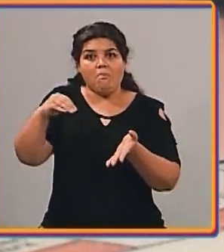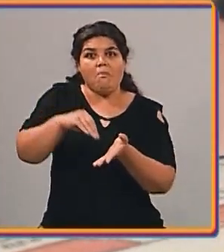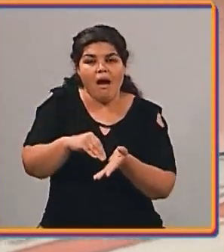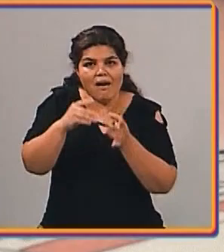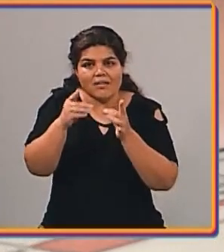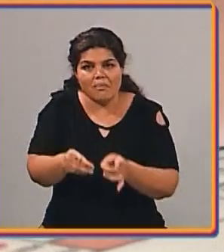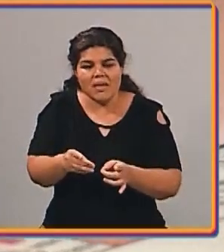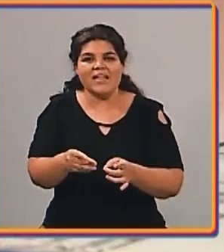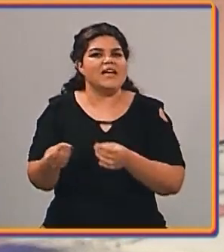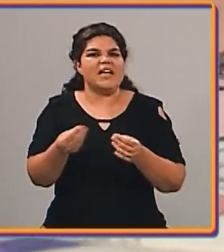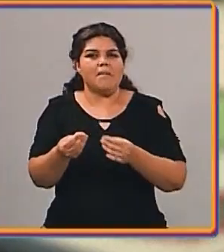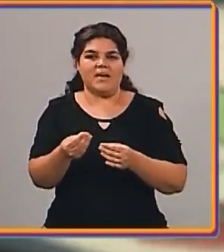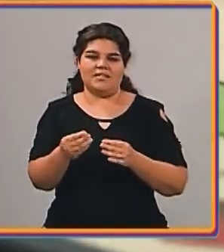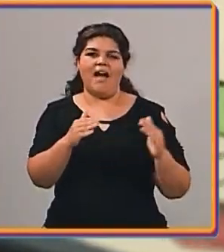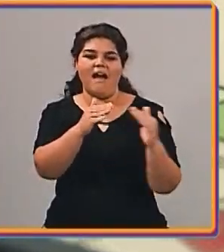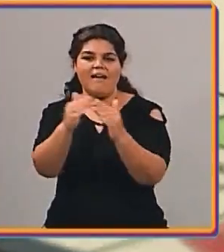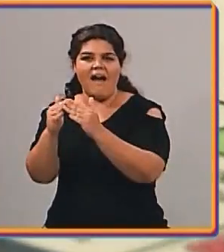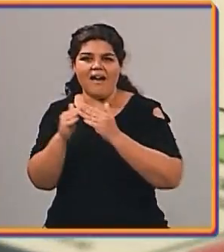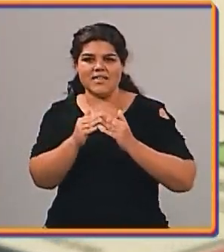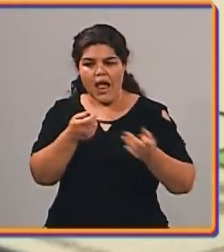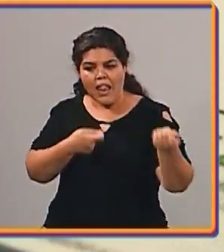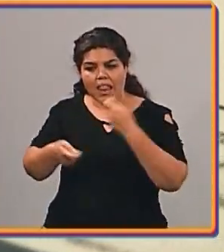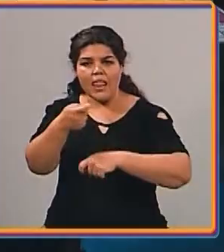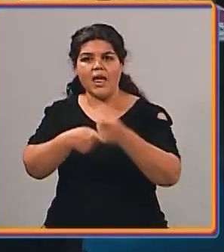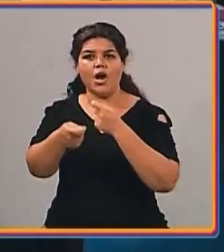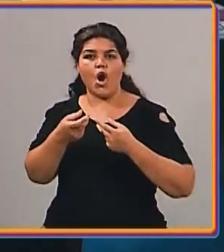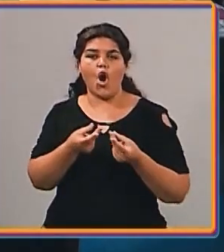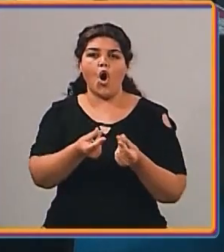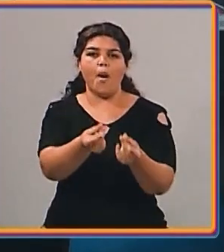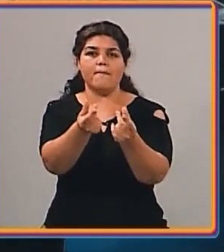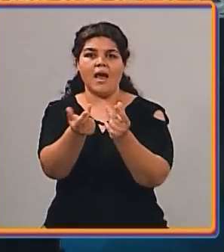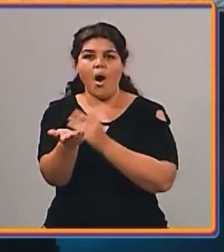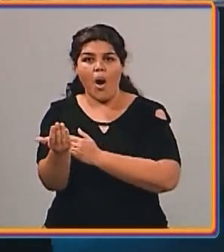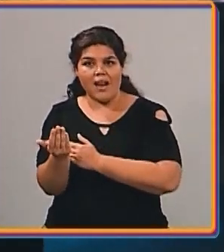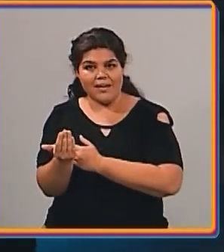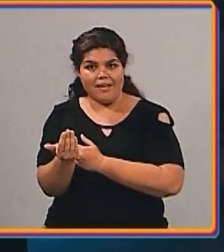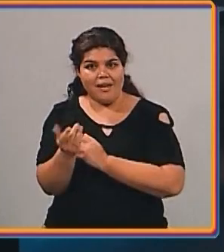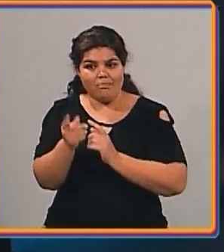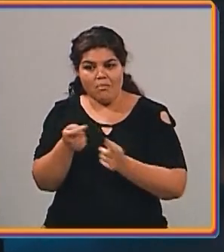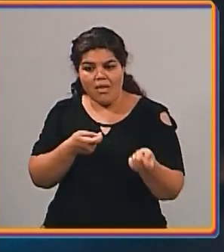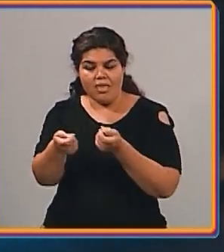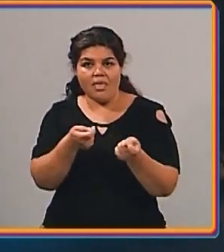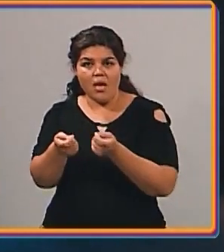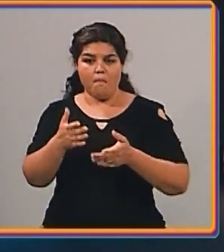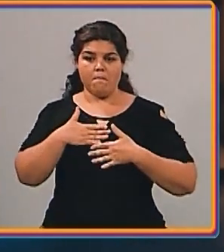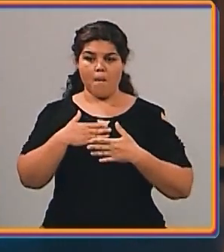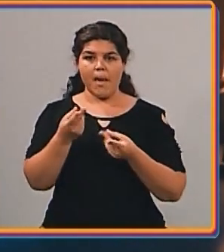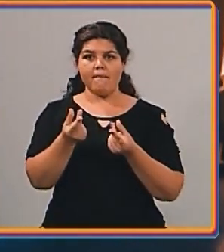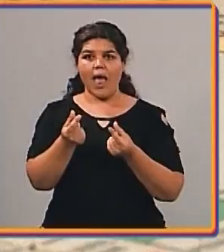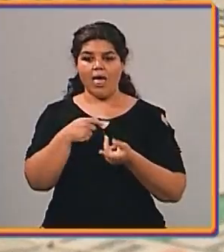en el mundo de las propiedades inmobiliarias y debemos comprar o alquilar estos bienes y además administrar nuestro